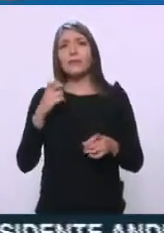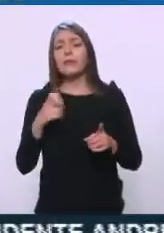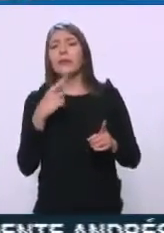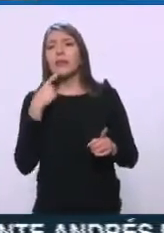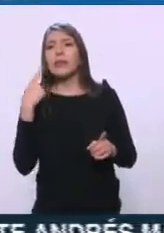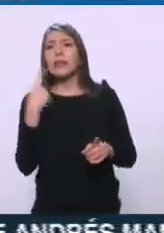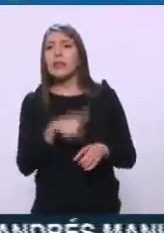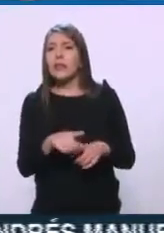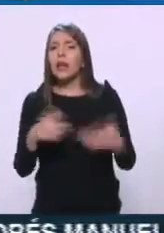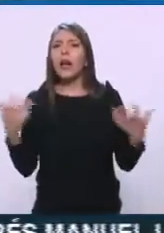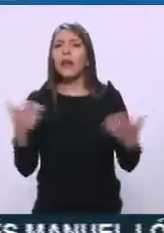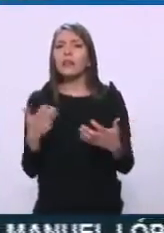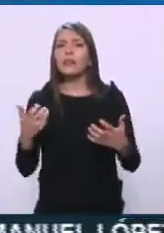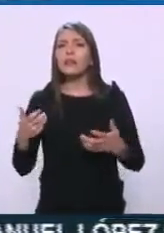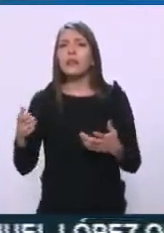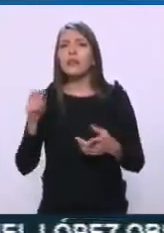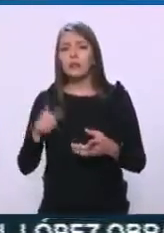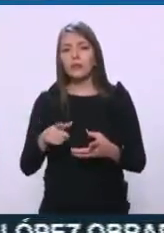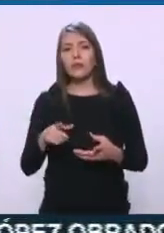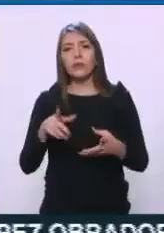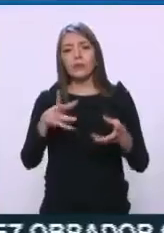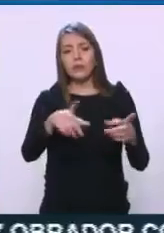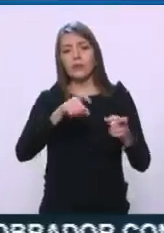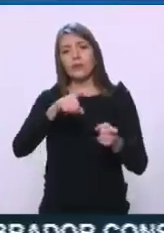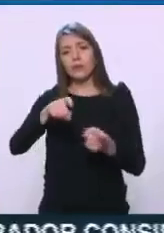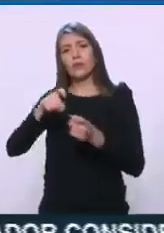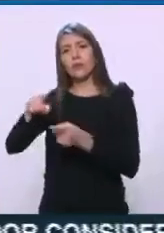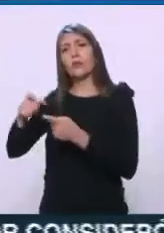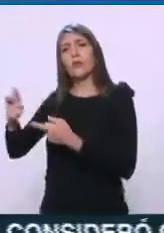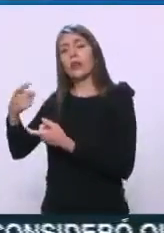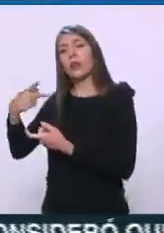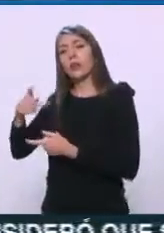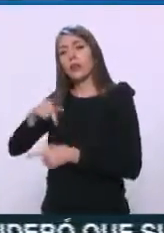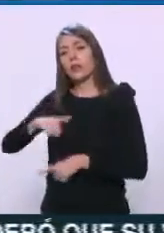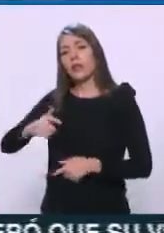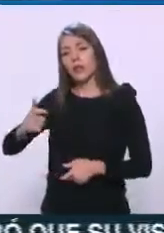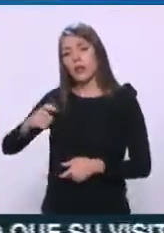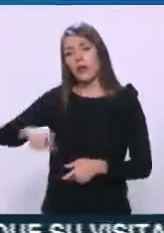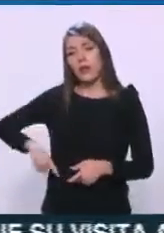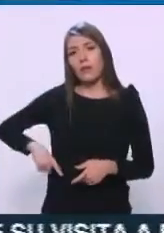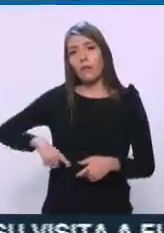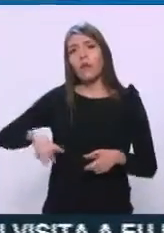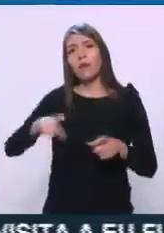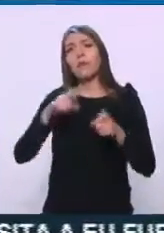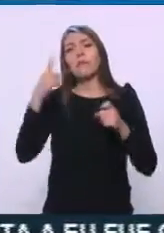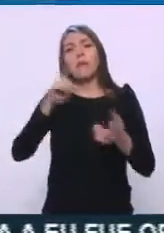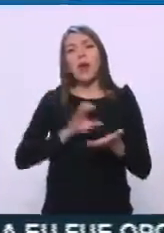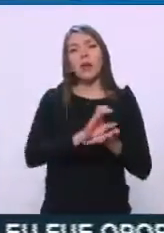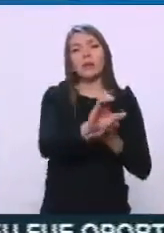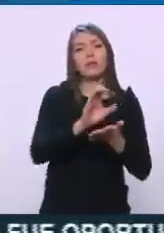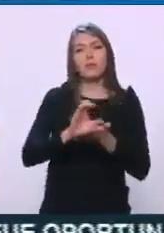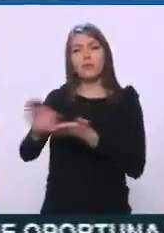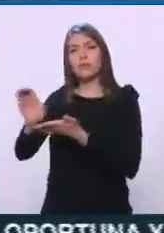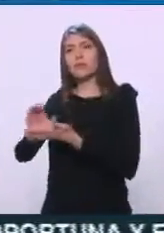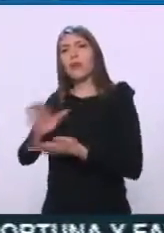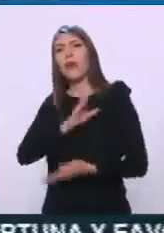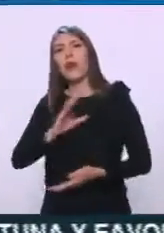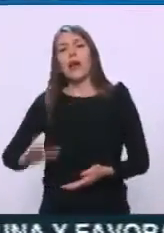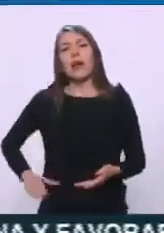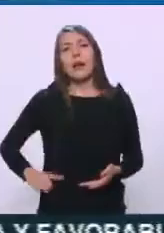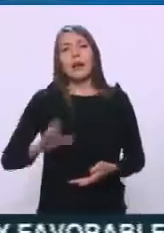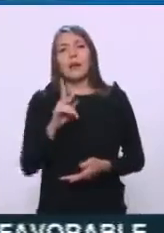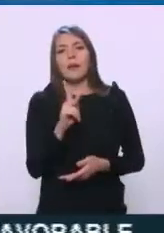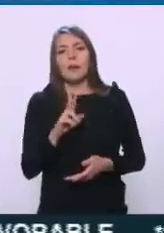de utilizar recursos públicos para apoyar campañas políticas priistas. Y es un hecho, ahí están